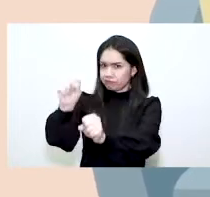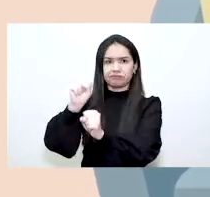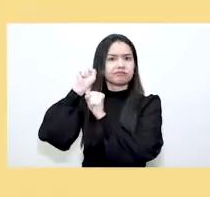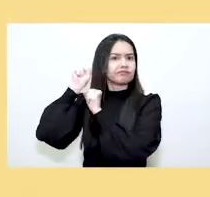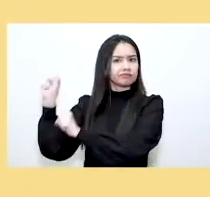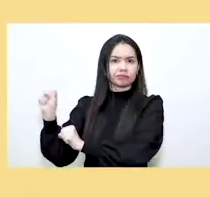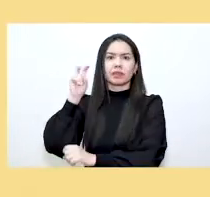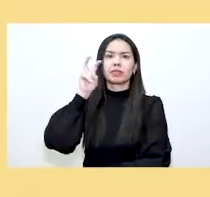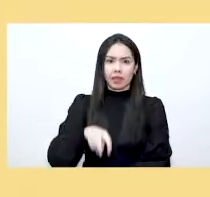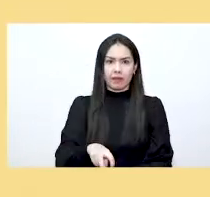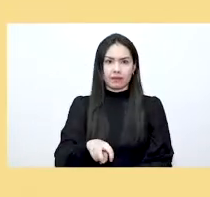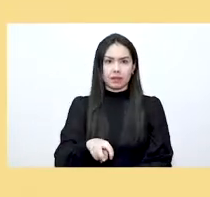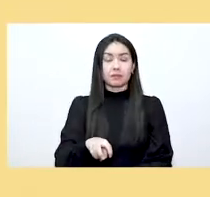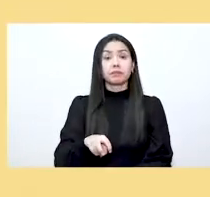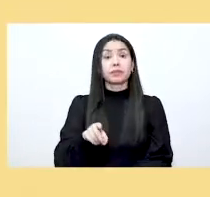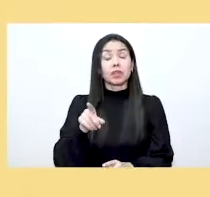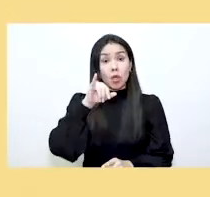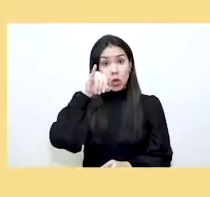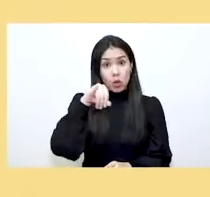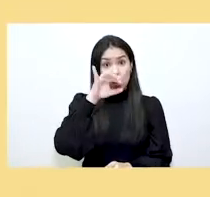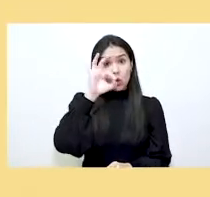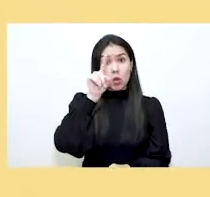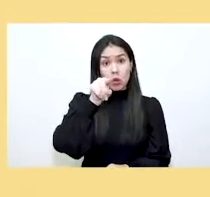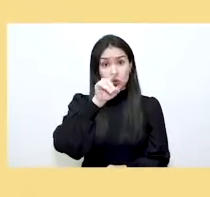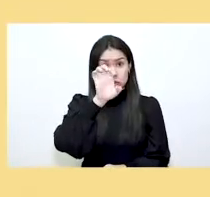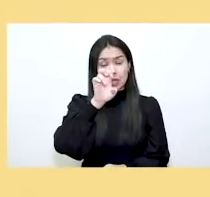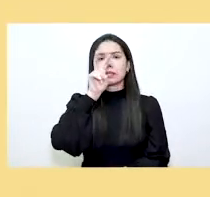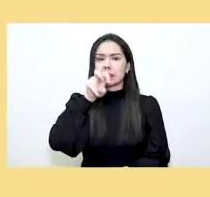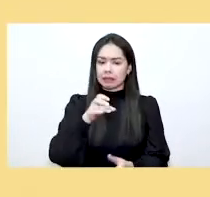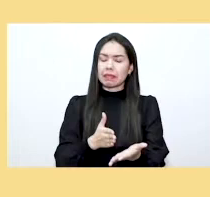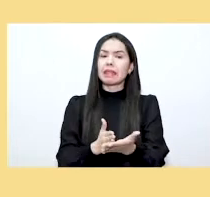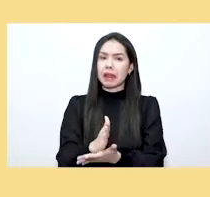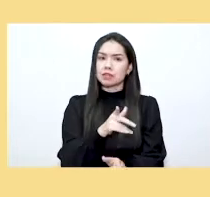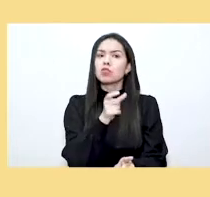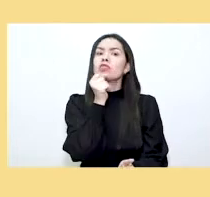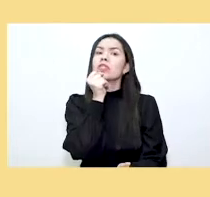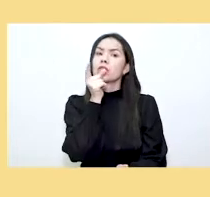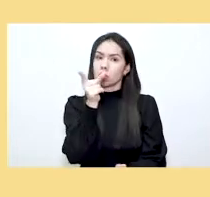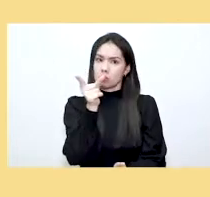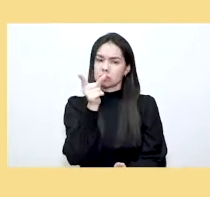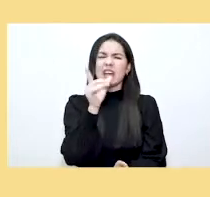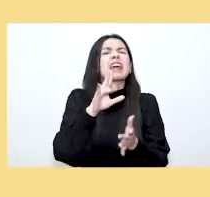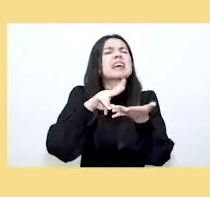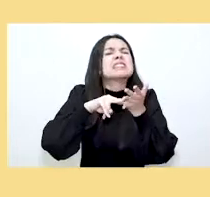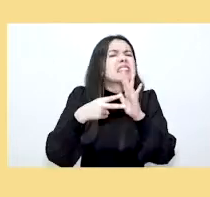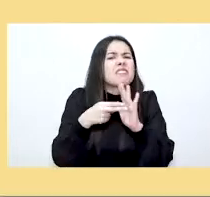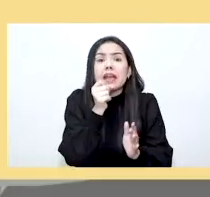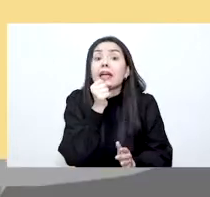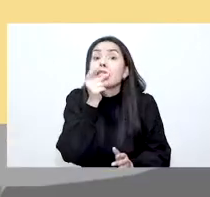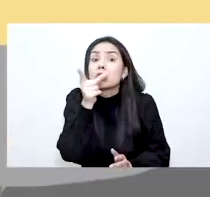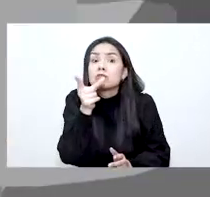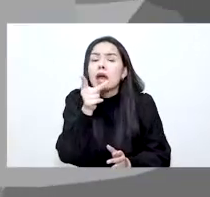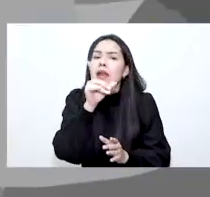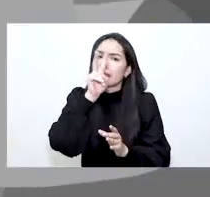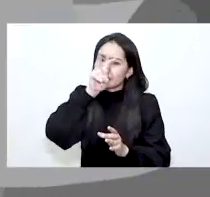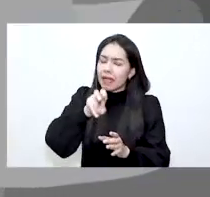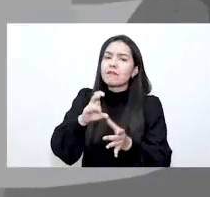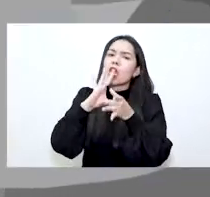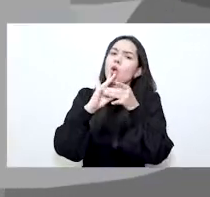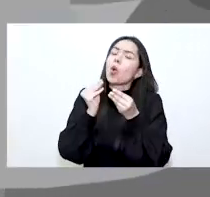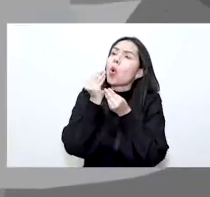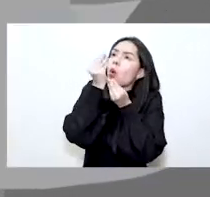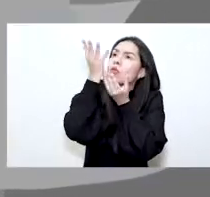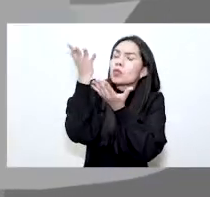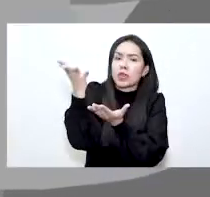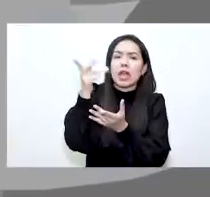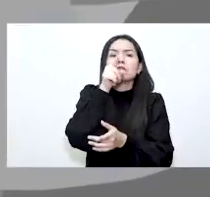él. José tiene derecho a denunciar, que significa hablar, contar lo que pasó.